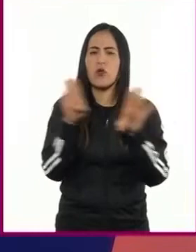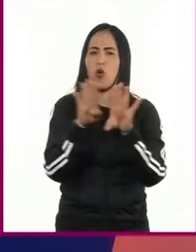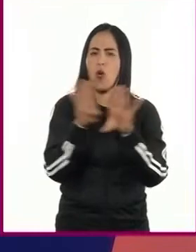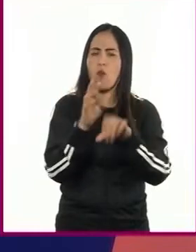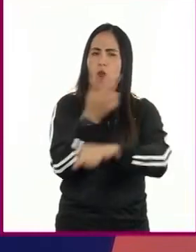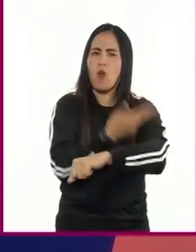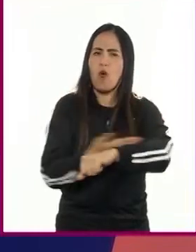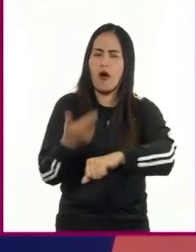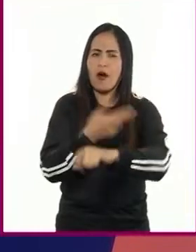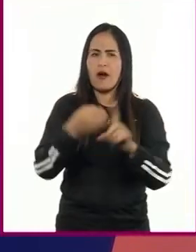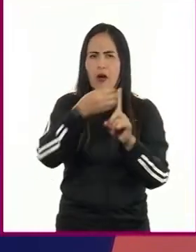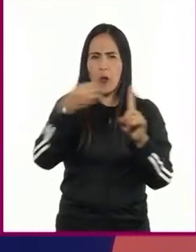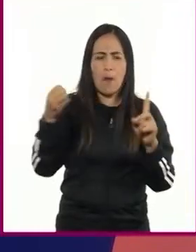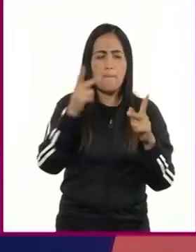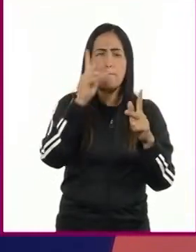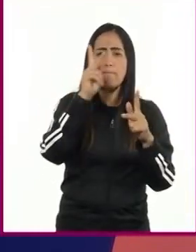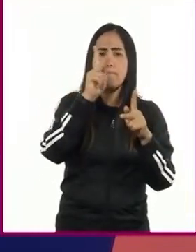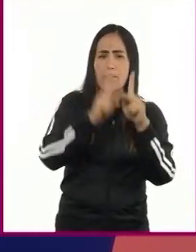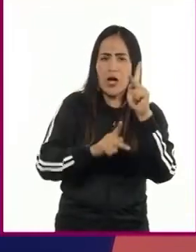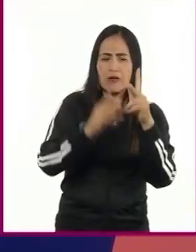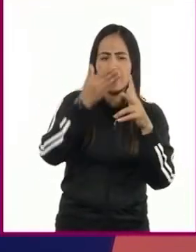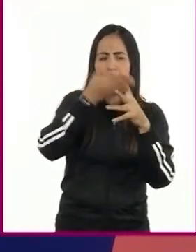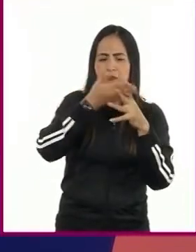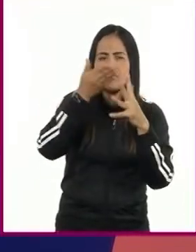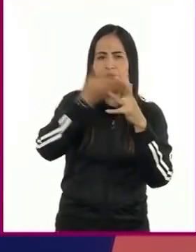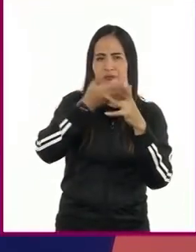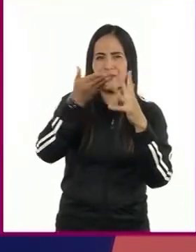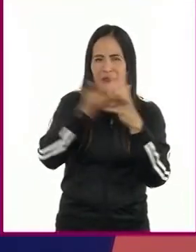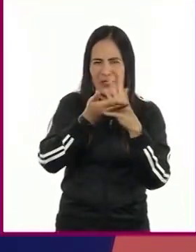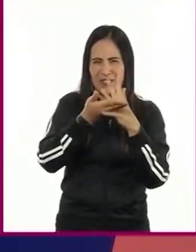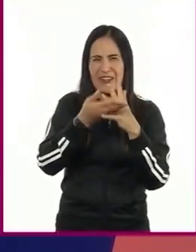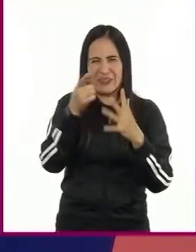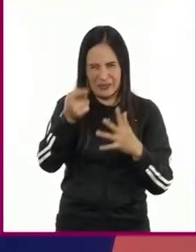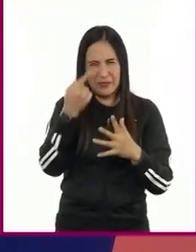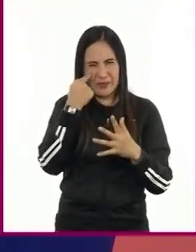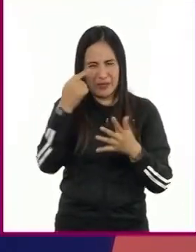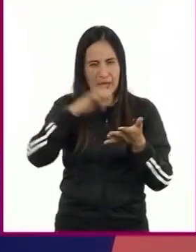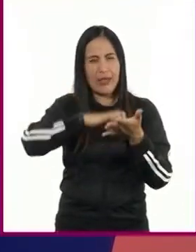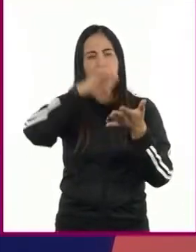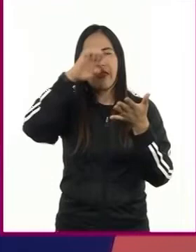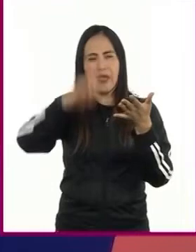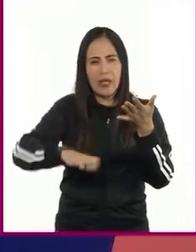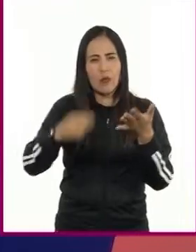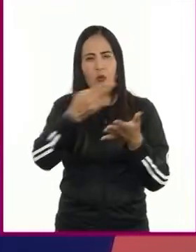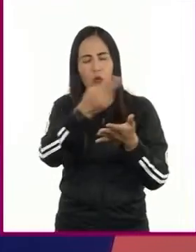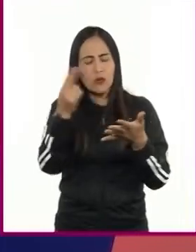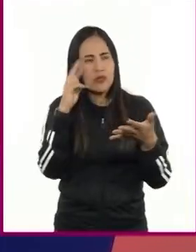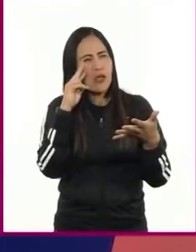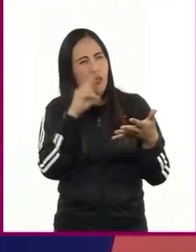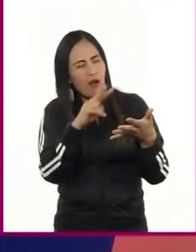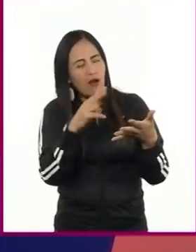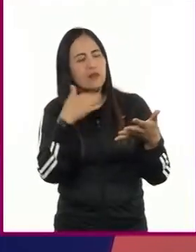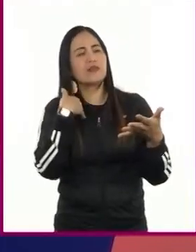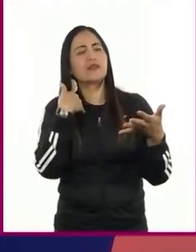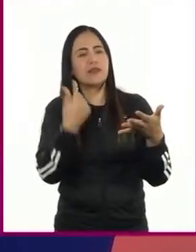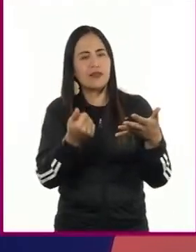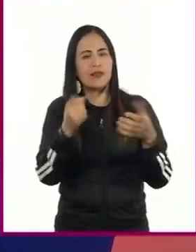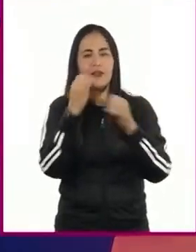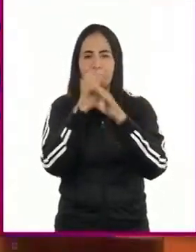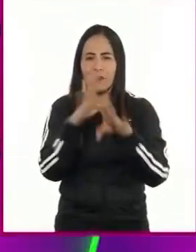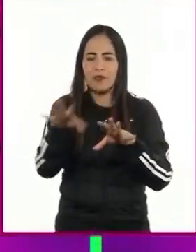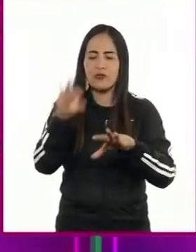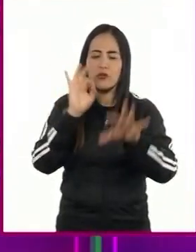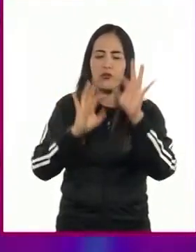que puede presentarse por partes. Veamos un ejemplo que les permitirá comprender mejor cómo es que se deben seleccionar la información más